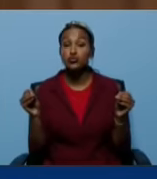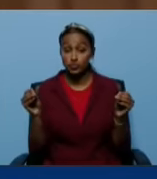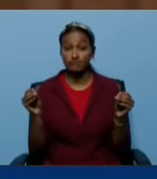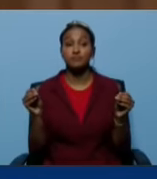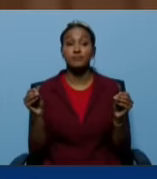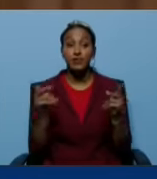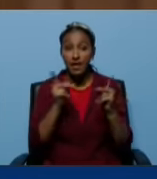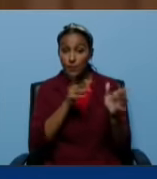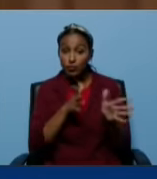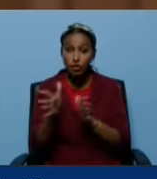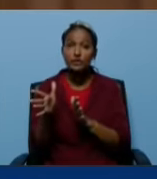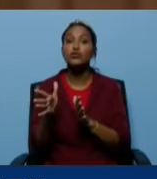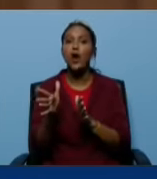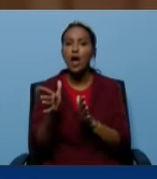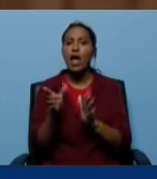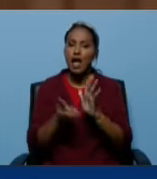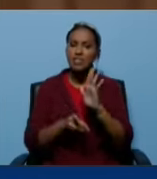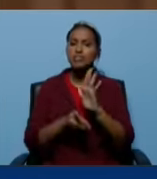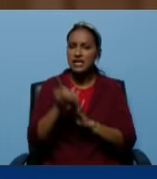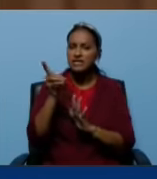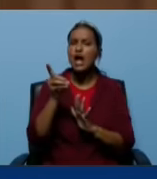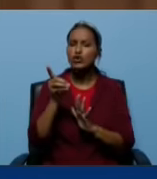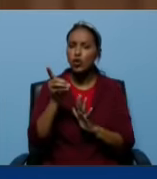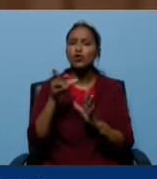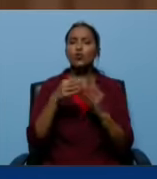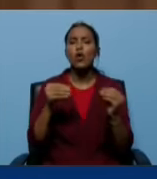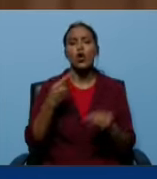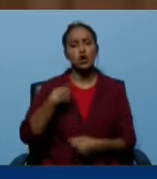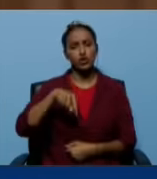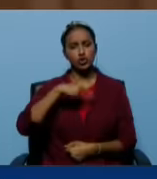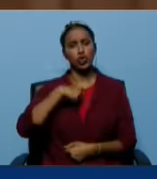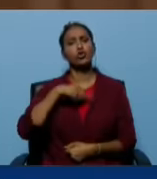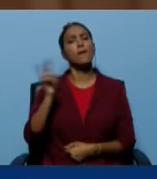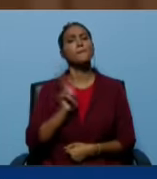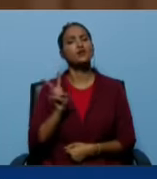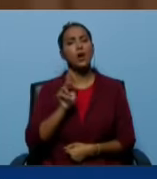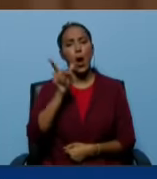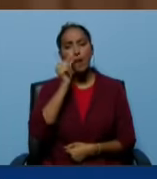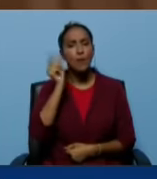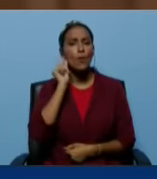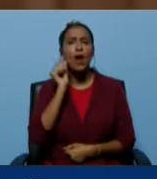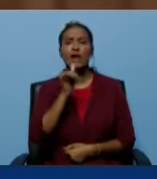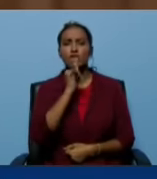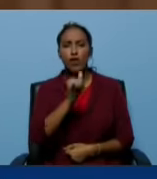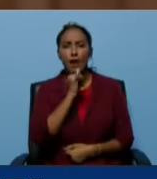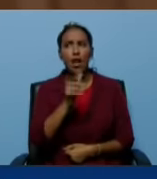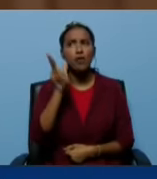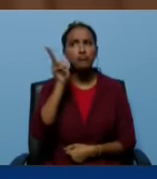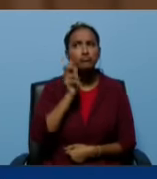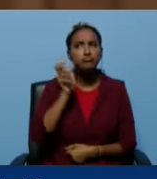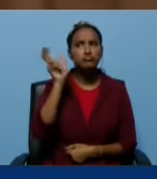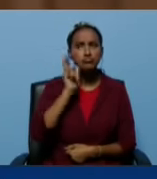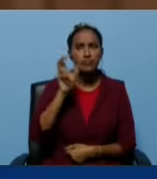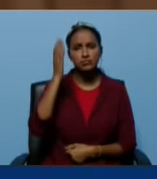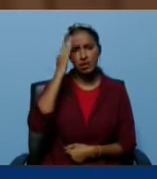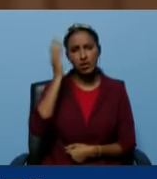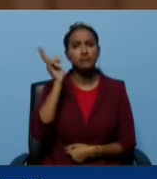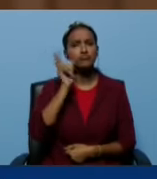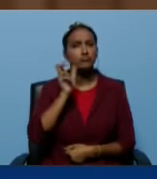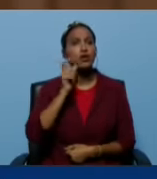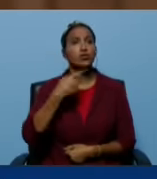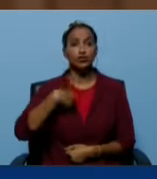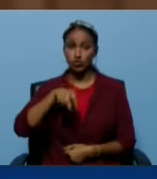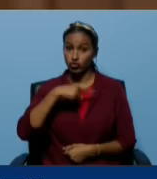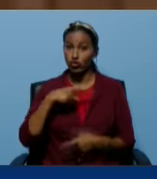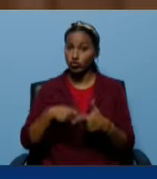de desarrollo y los venezolanos y las venezolanas hemos estado en ese sentido muy bien informados. Ojalá, y ese es parte del esfuerzo que tenemos